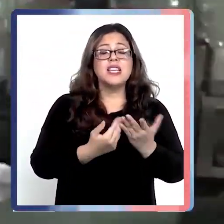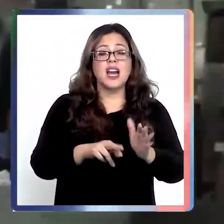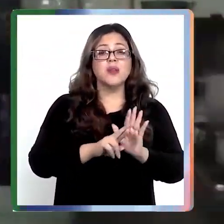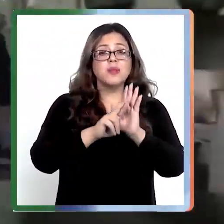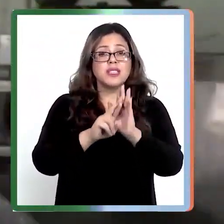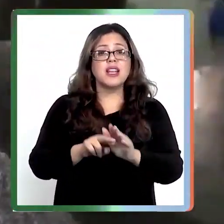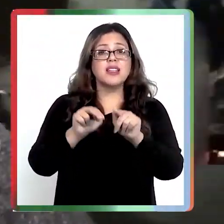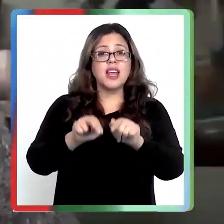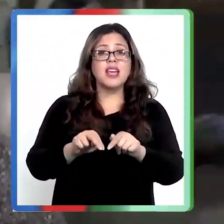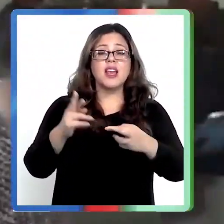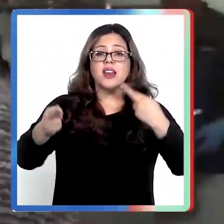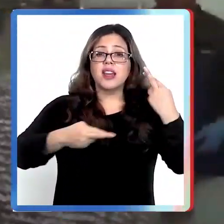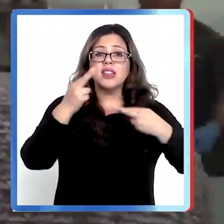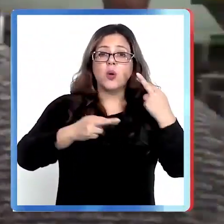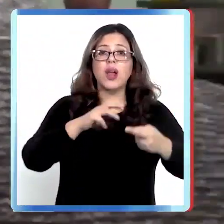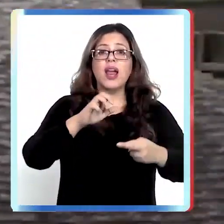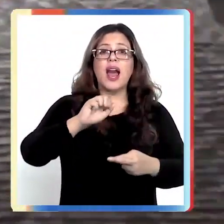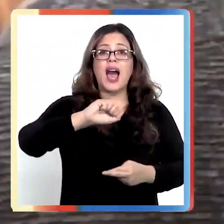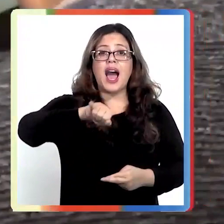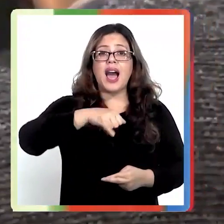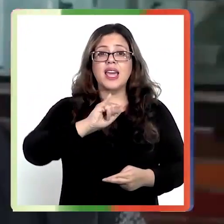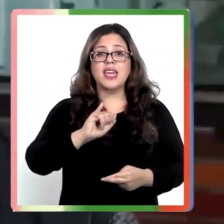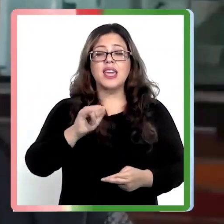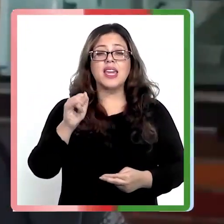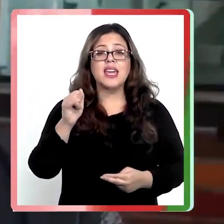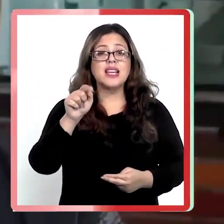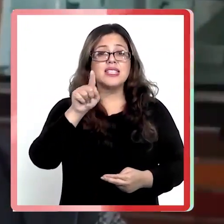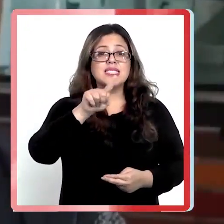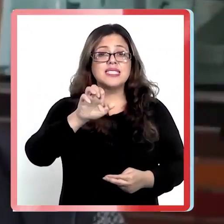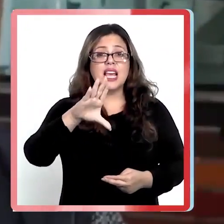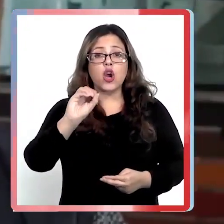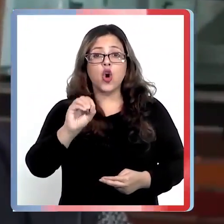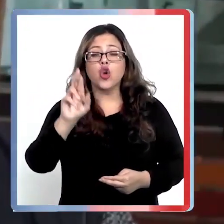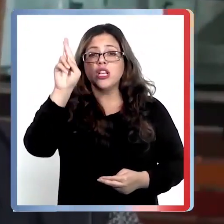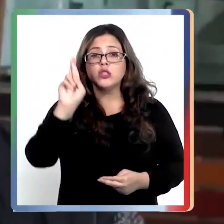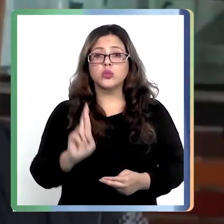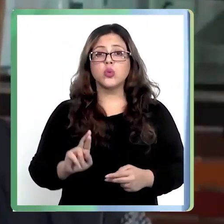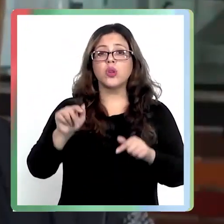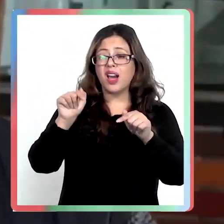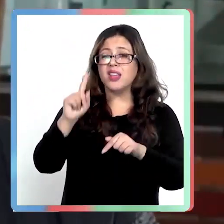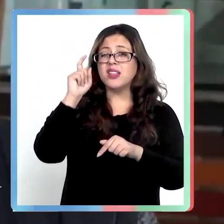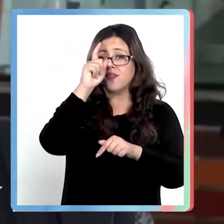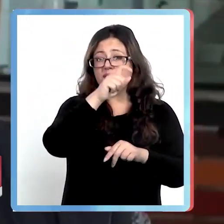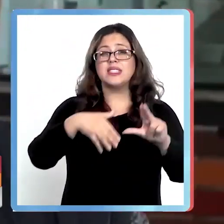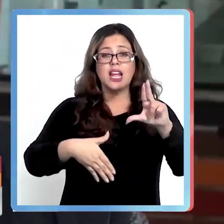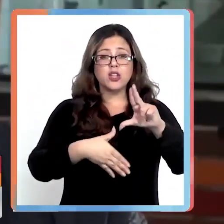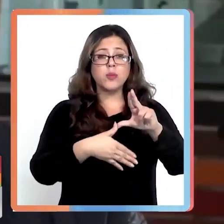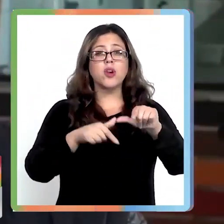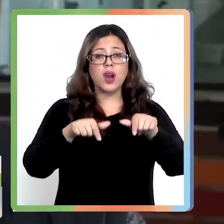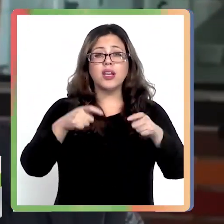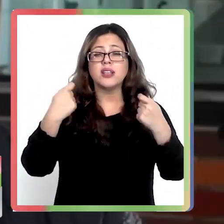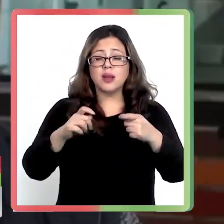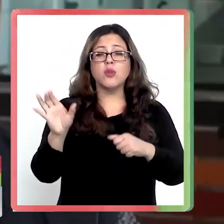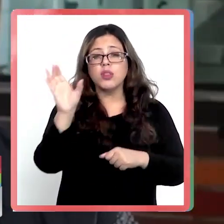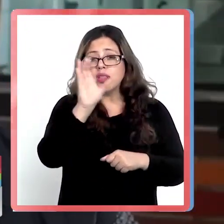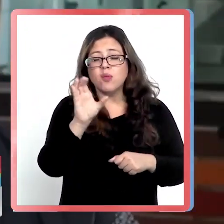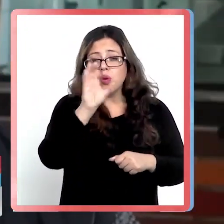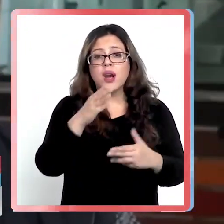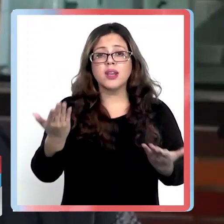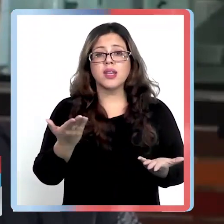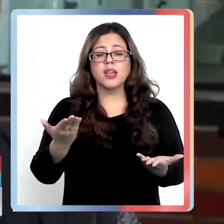Sur. Veo que cada vez se pone un poco más complicado, yo creo que en toda Latinoamérica, así que uno trata de